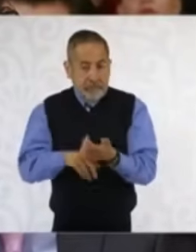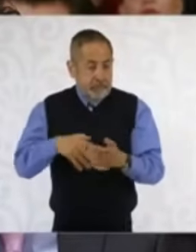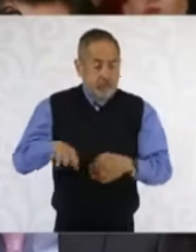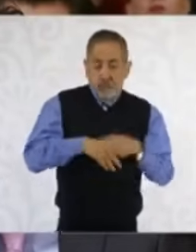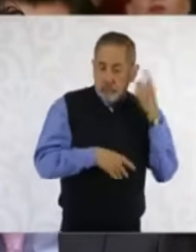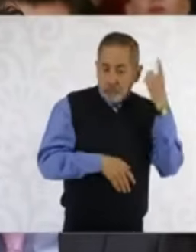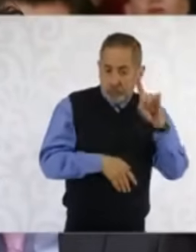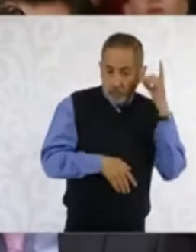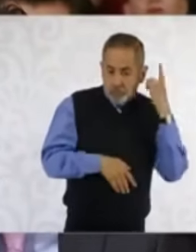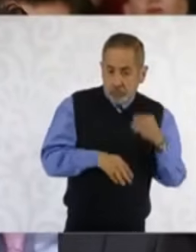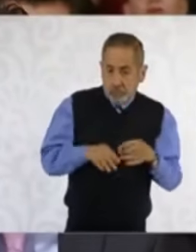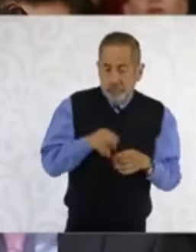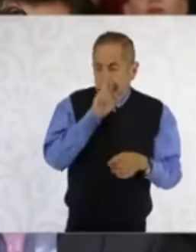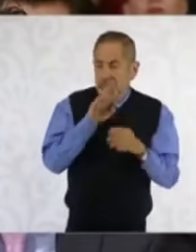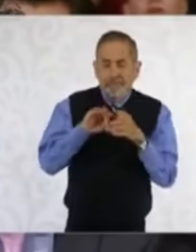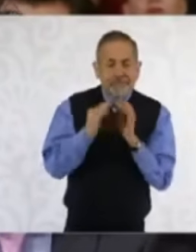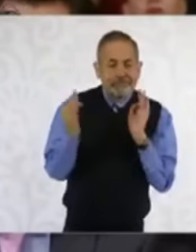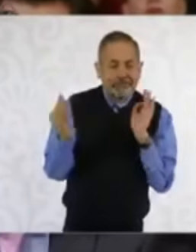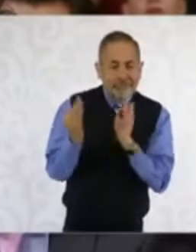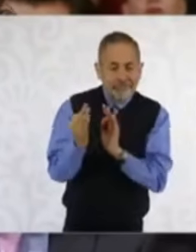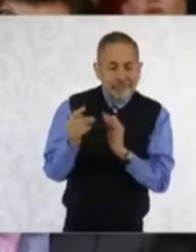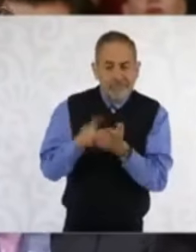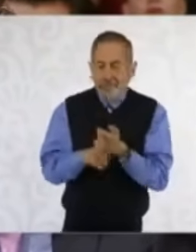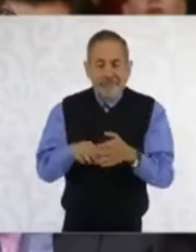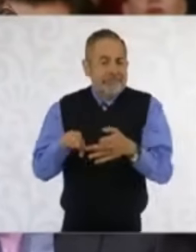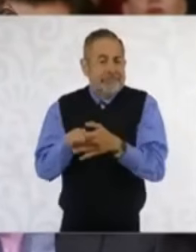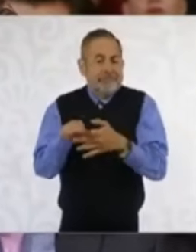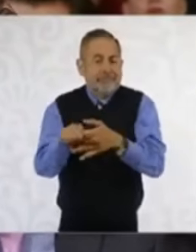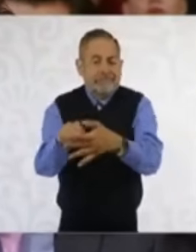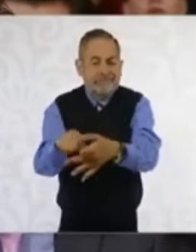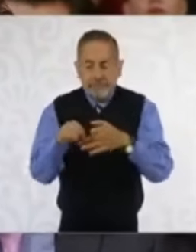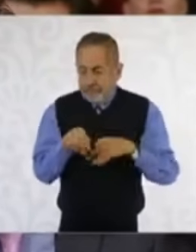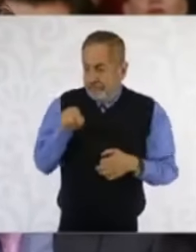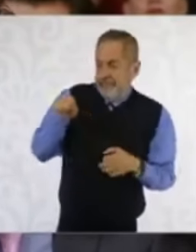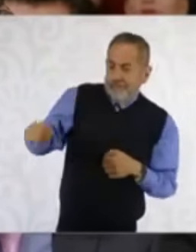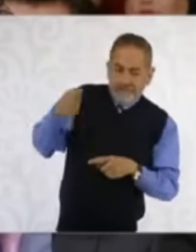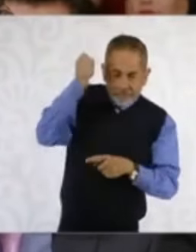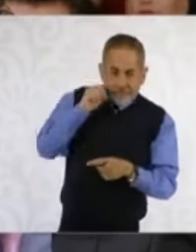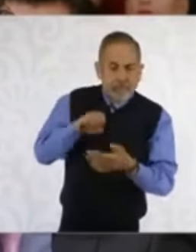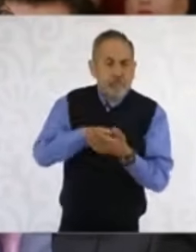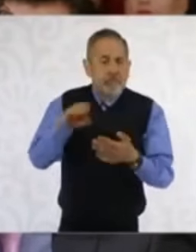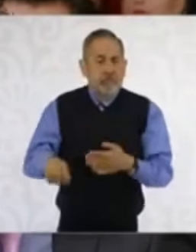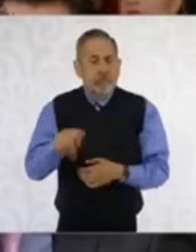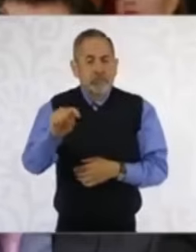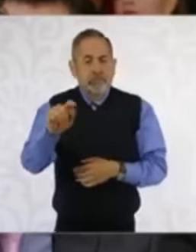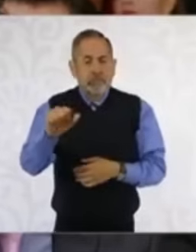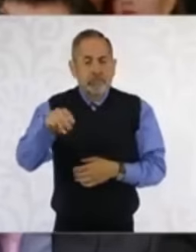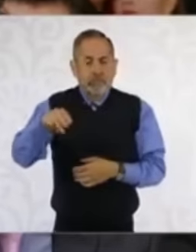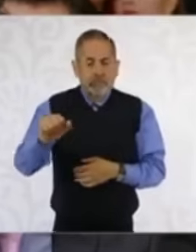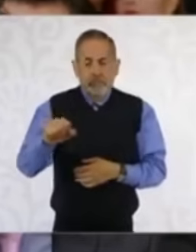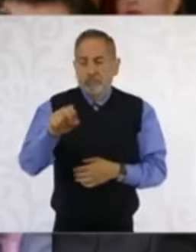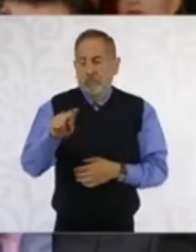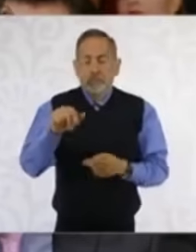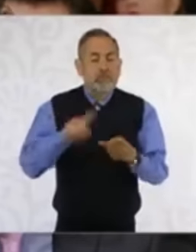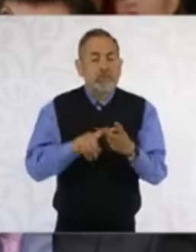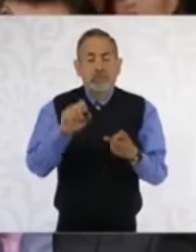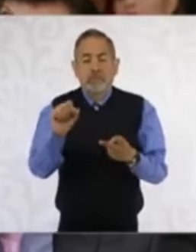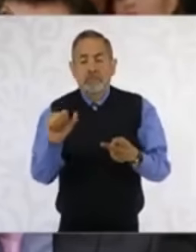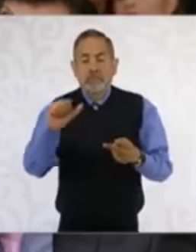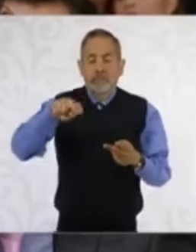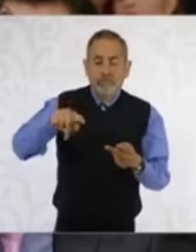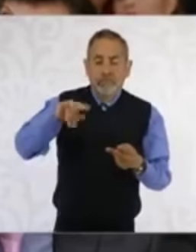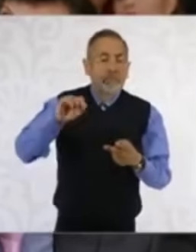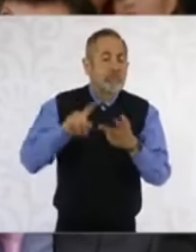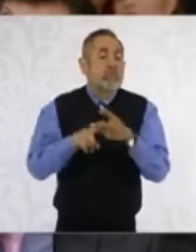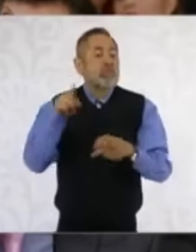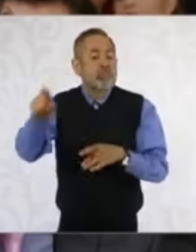y hacer los trámites correspondientes. Pues bien, aquí están los temas que les interesan, sobre todo ahorita que ya empieza a cerrar el año.